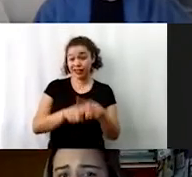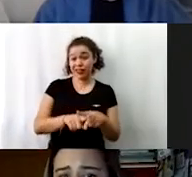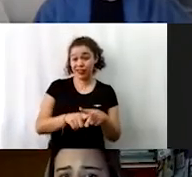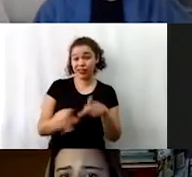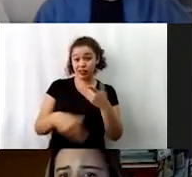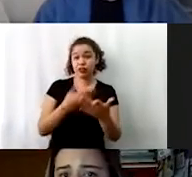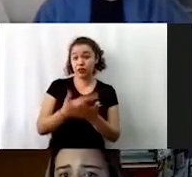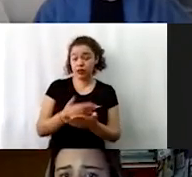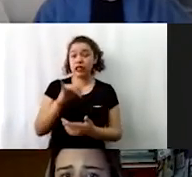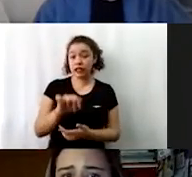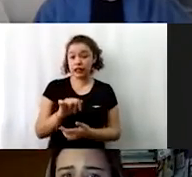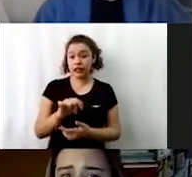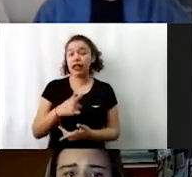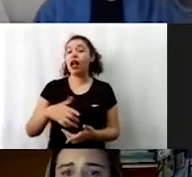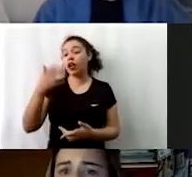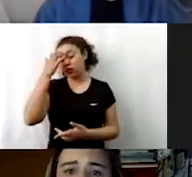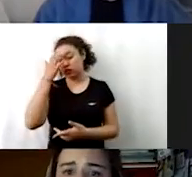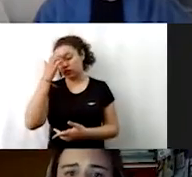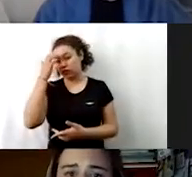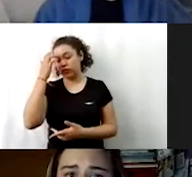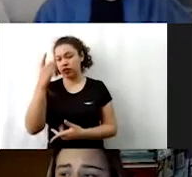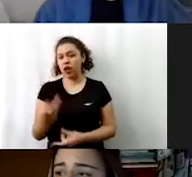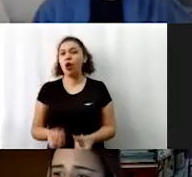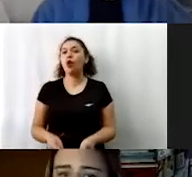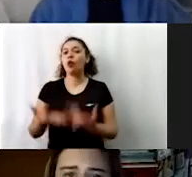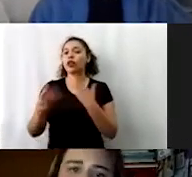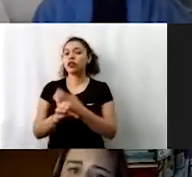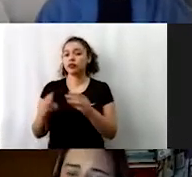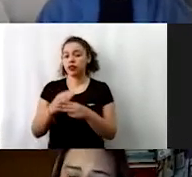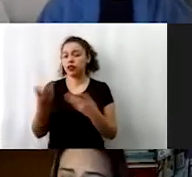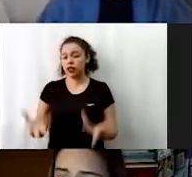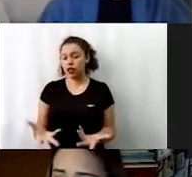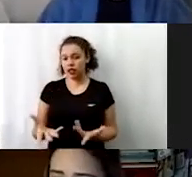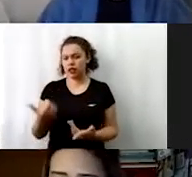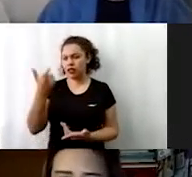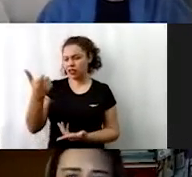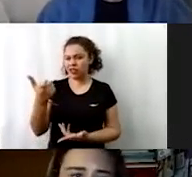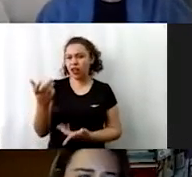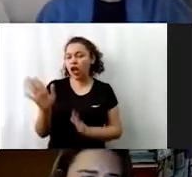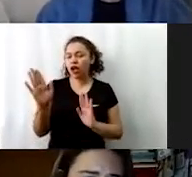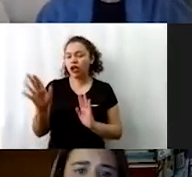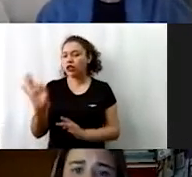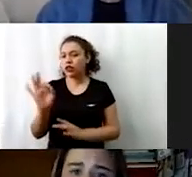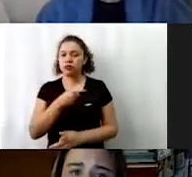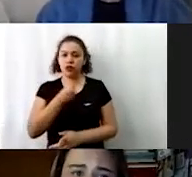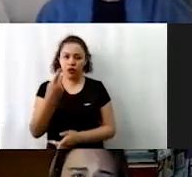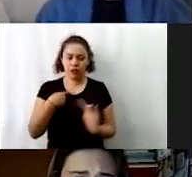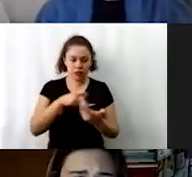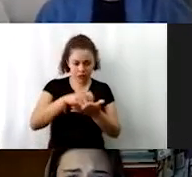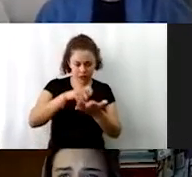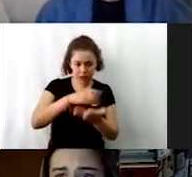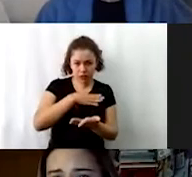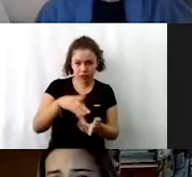que conocer con qué recursos contamos, así no sean financieros. Bueno, uno es bueno para escribir, otro es bueno para los